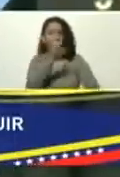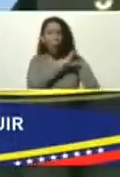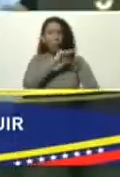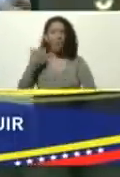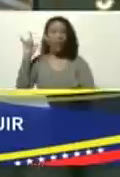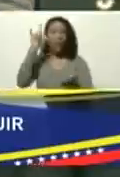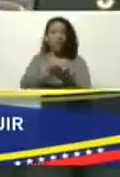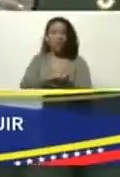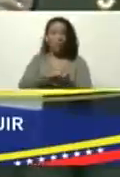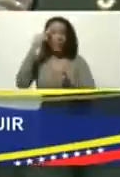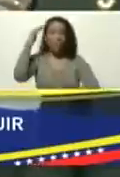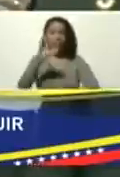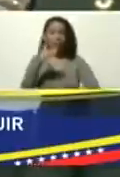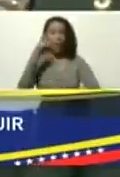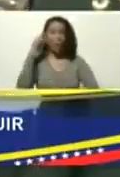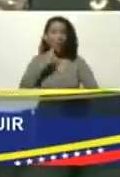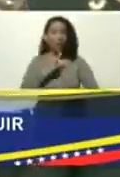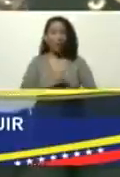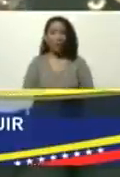militar bolivariana.